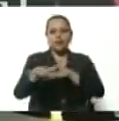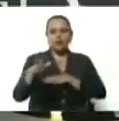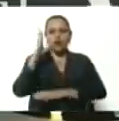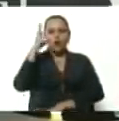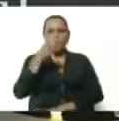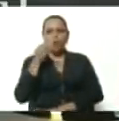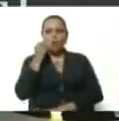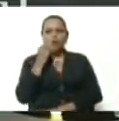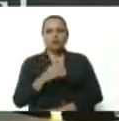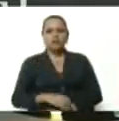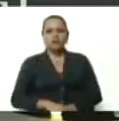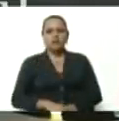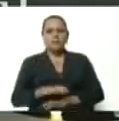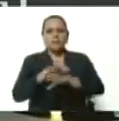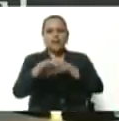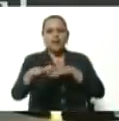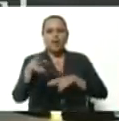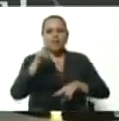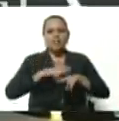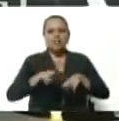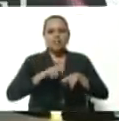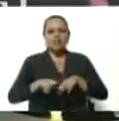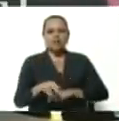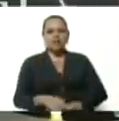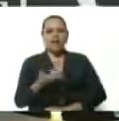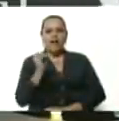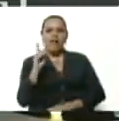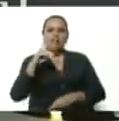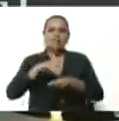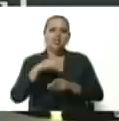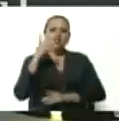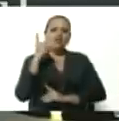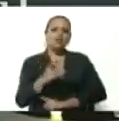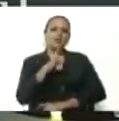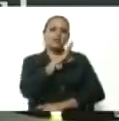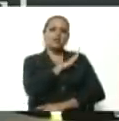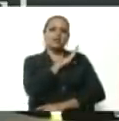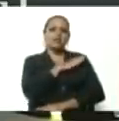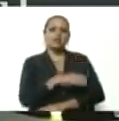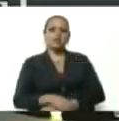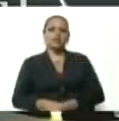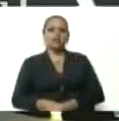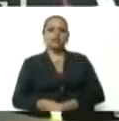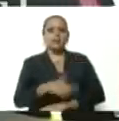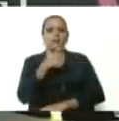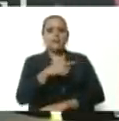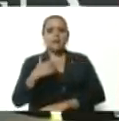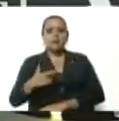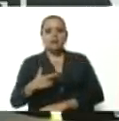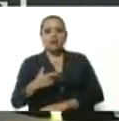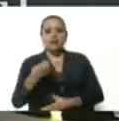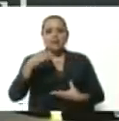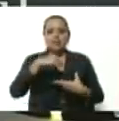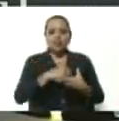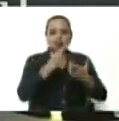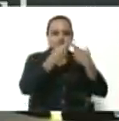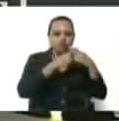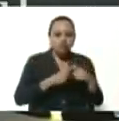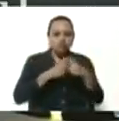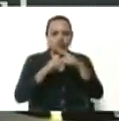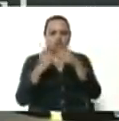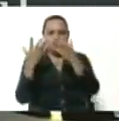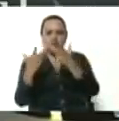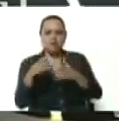jóvenes. Y la gran mayoría de niños y niñas, estos son datos que hay que tener, por eso hay que tener gente acuciosa en las estadísticas. La